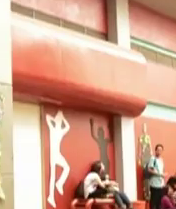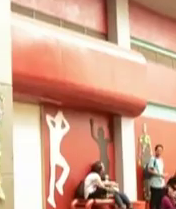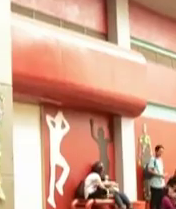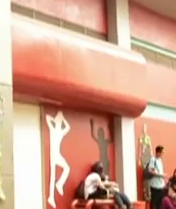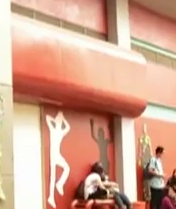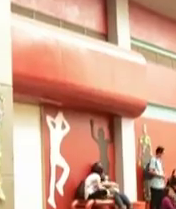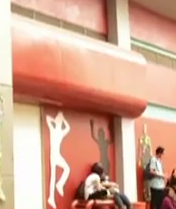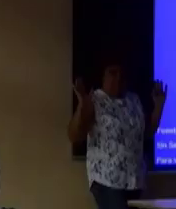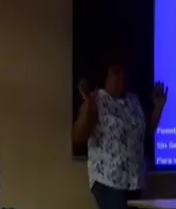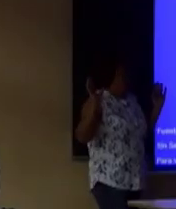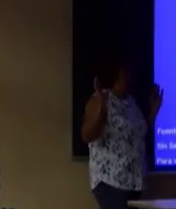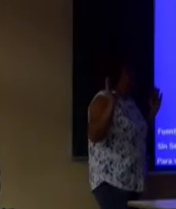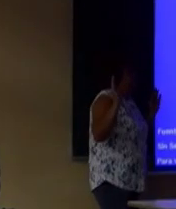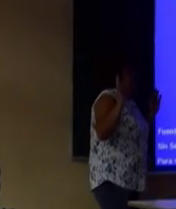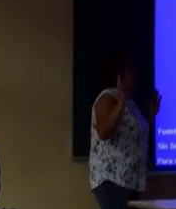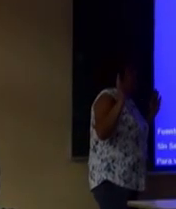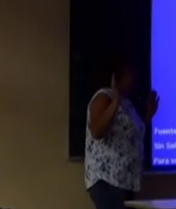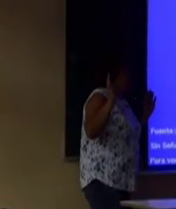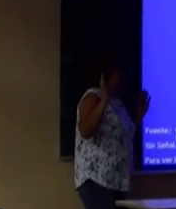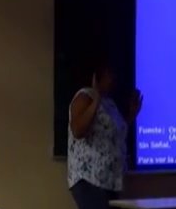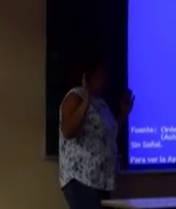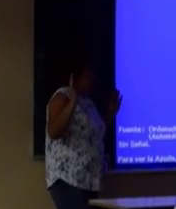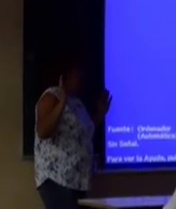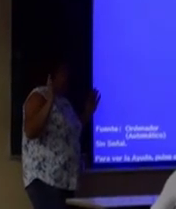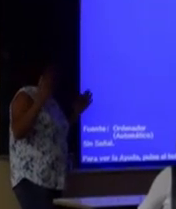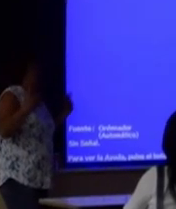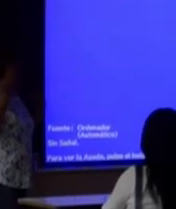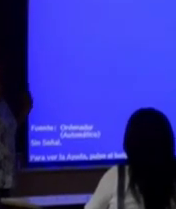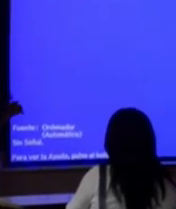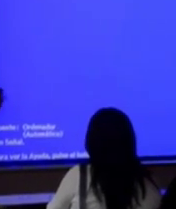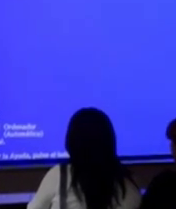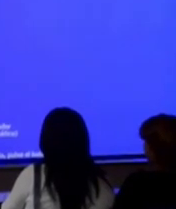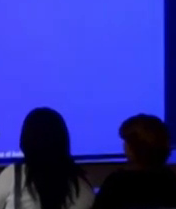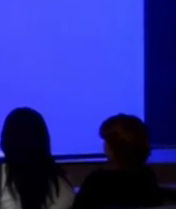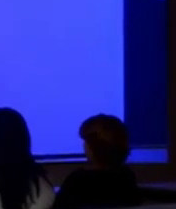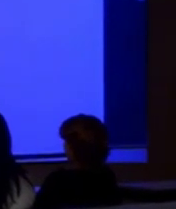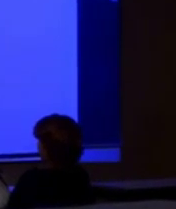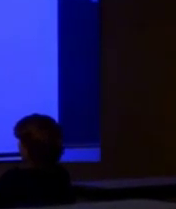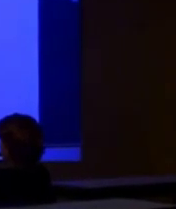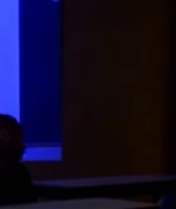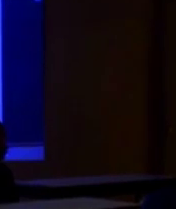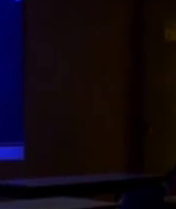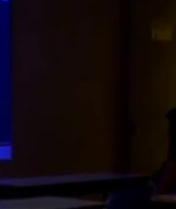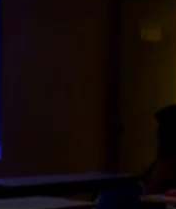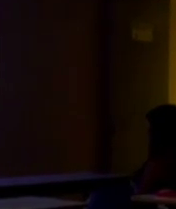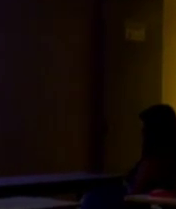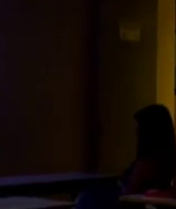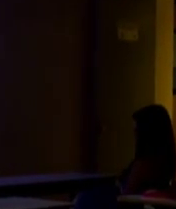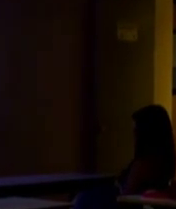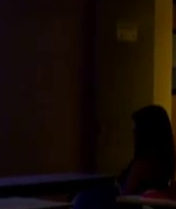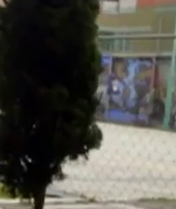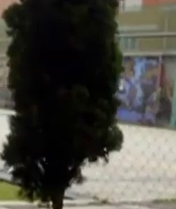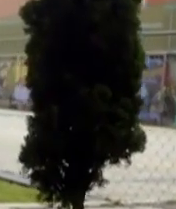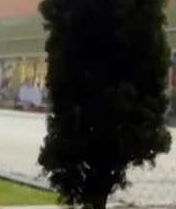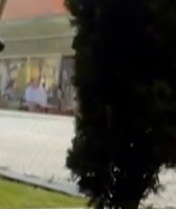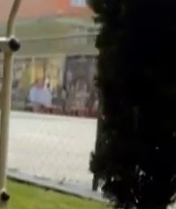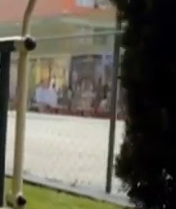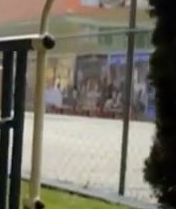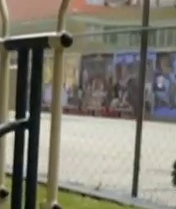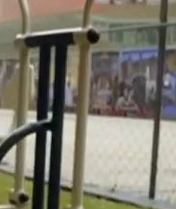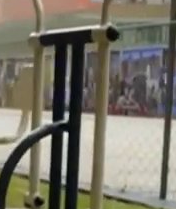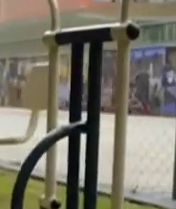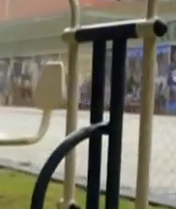22 planteles, los cuales cuentan con una matrícula de 21.638 estudiantes. Este año